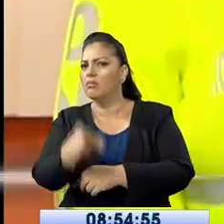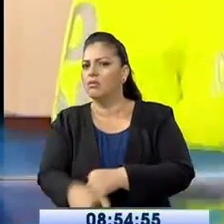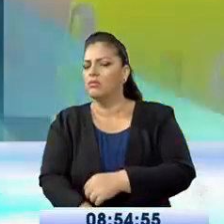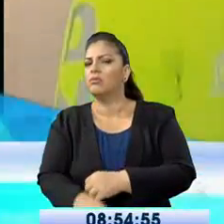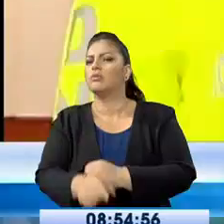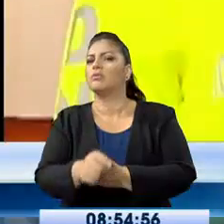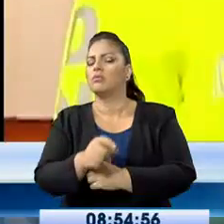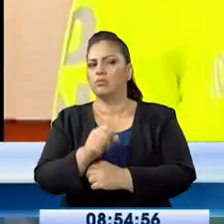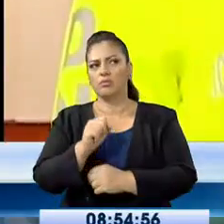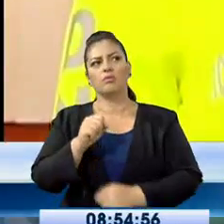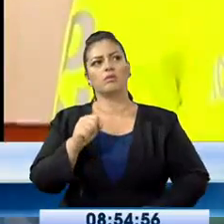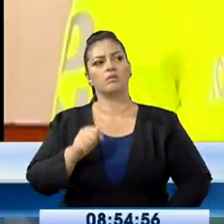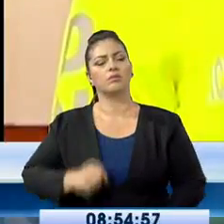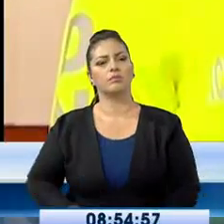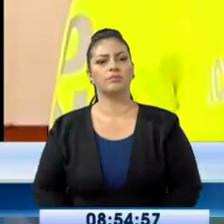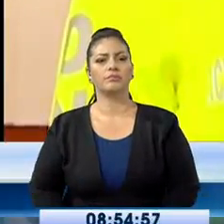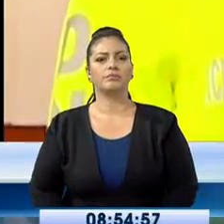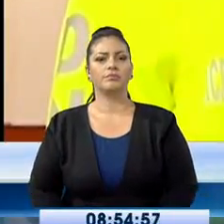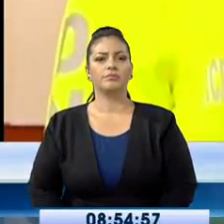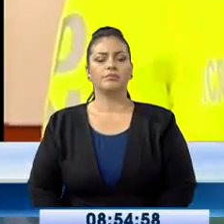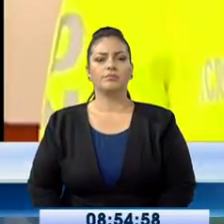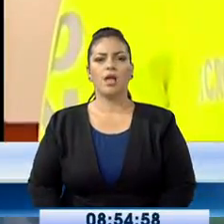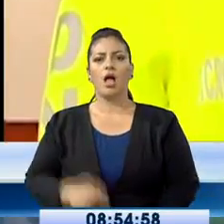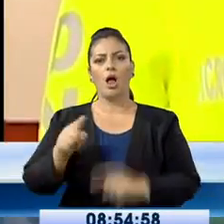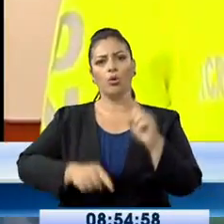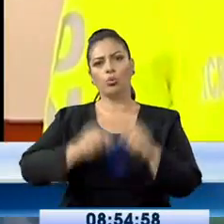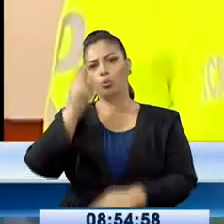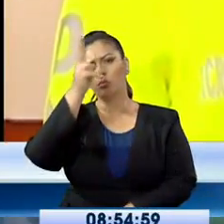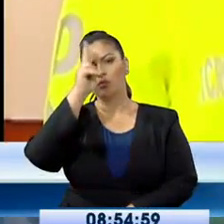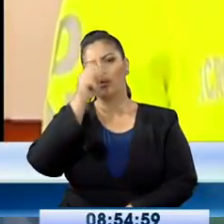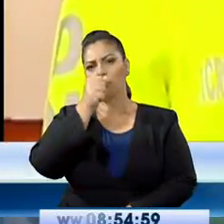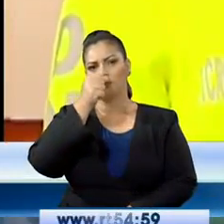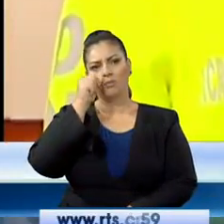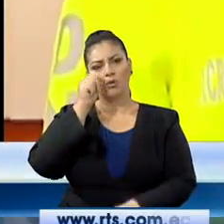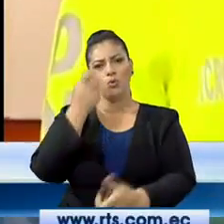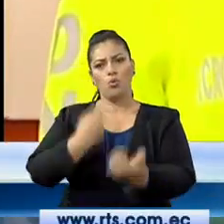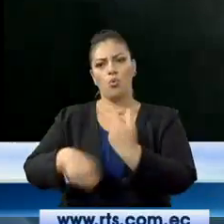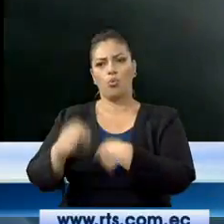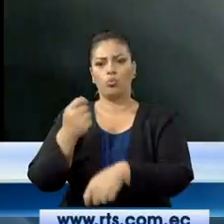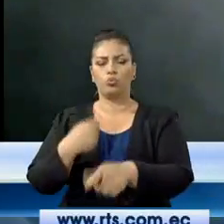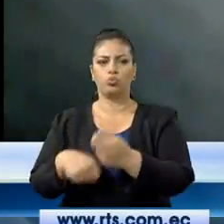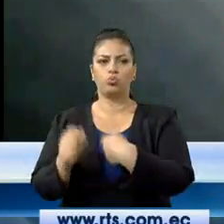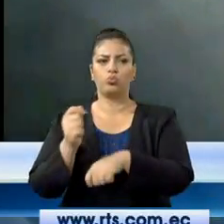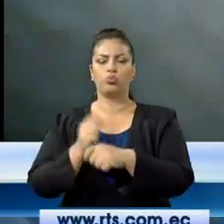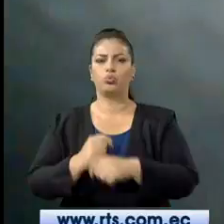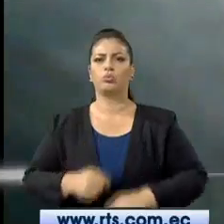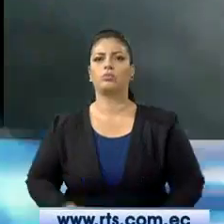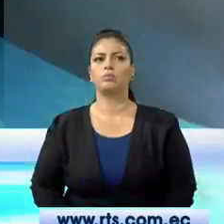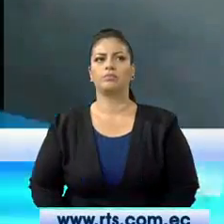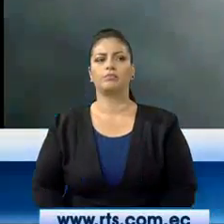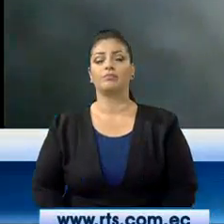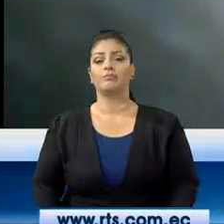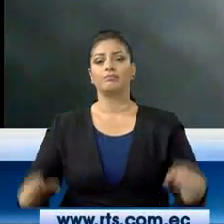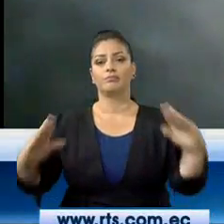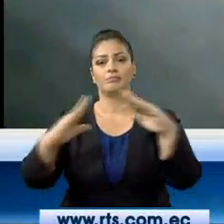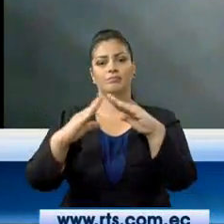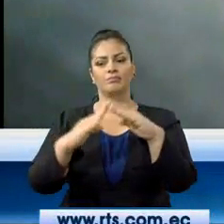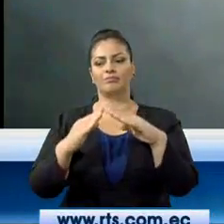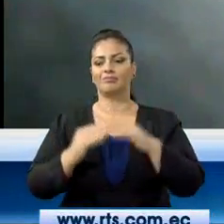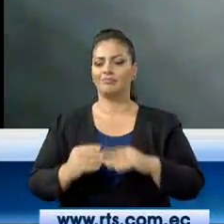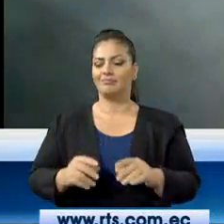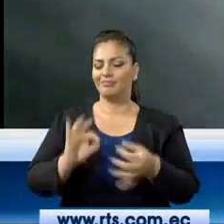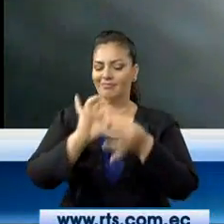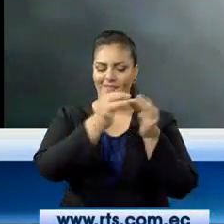se hallan al margen de la ley quieren evitar por cualquier forma el control policial. La casa pertenece y era habitada, según